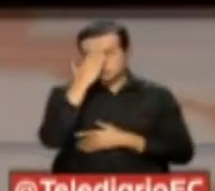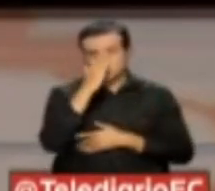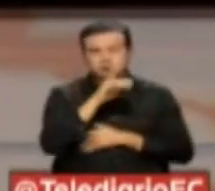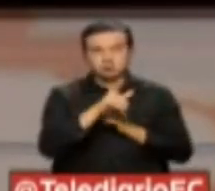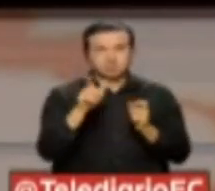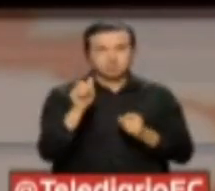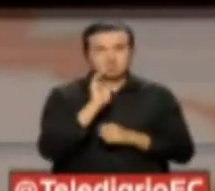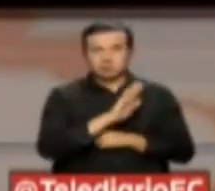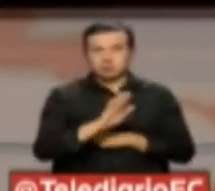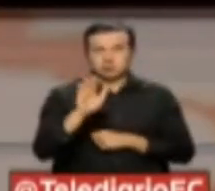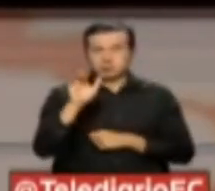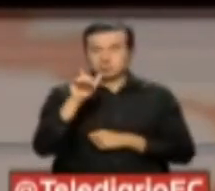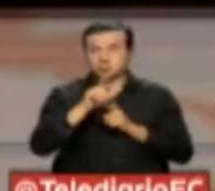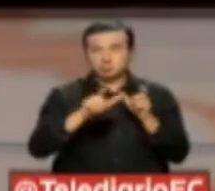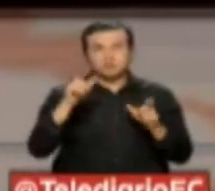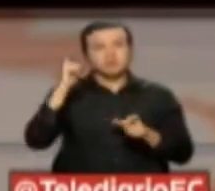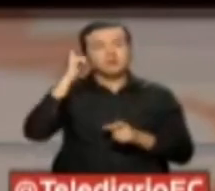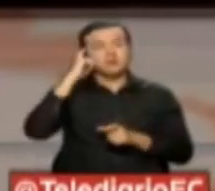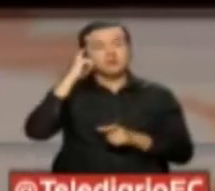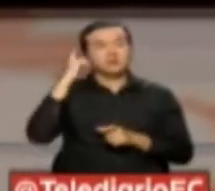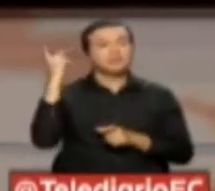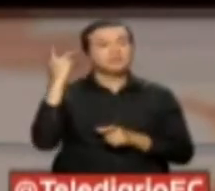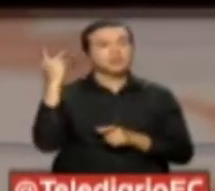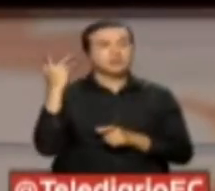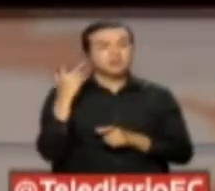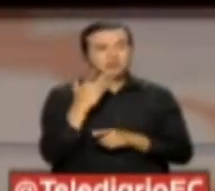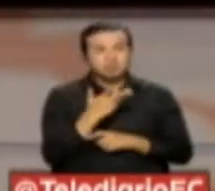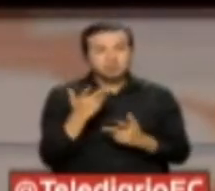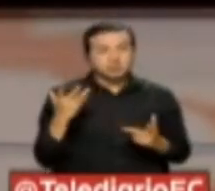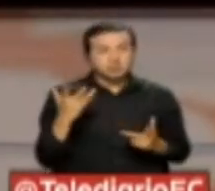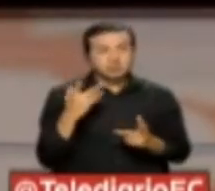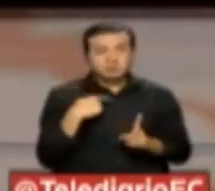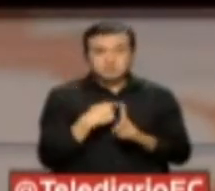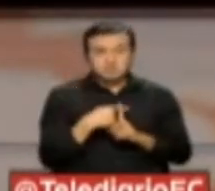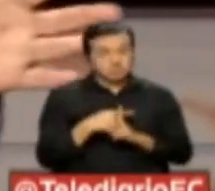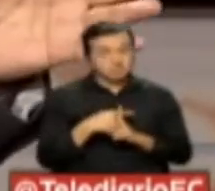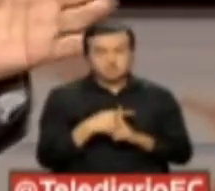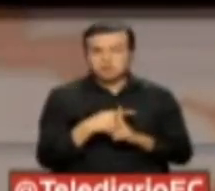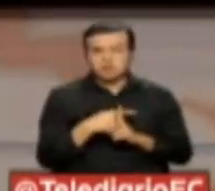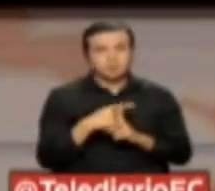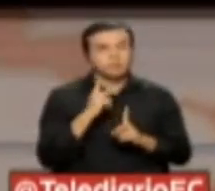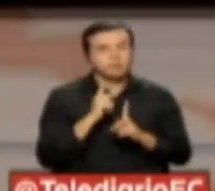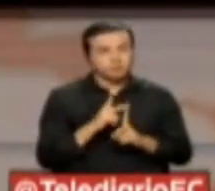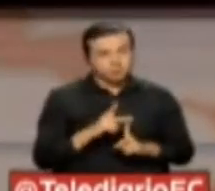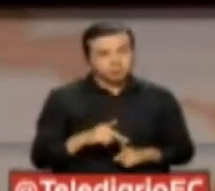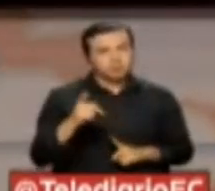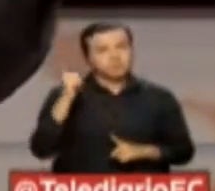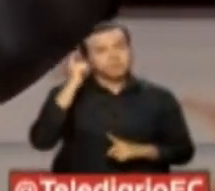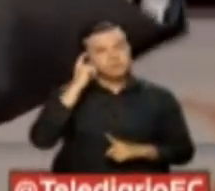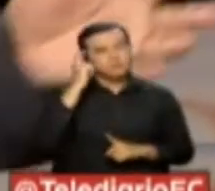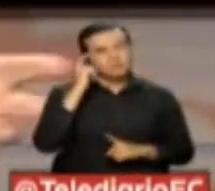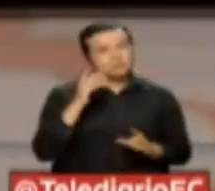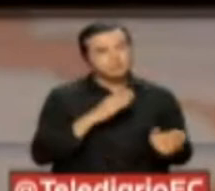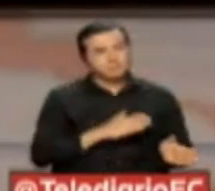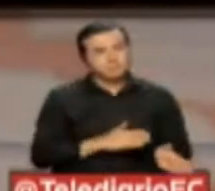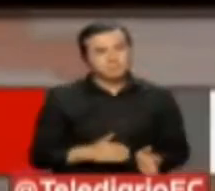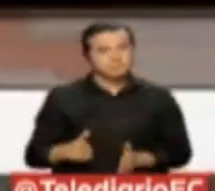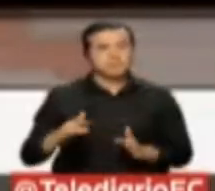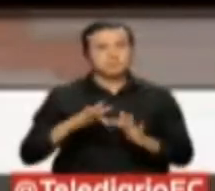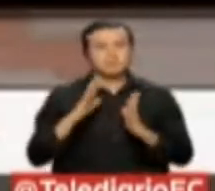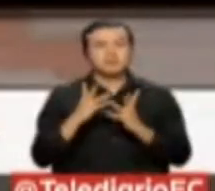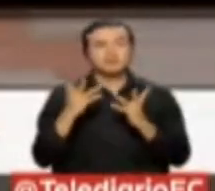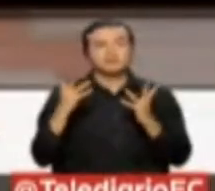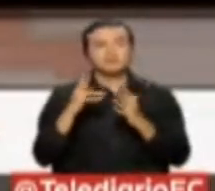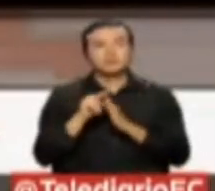que la percepción ciudadana realmente no es de las mejores todo eso son factores que se consideran dentro de un universo de